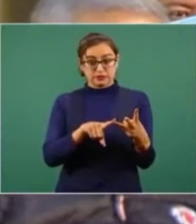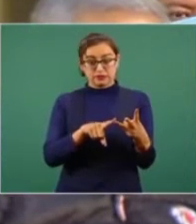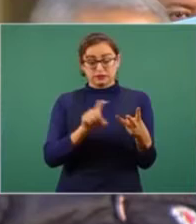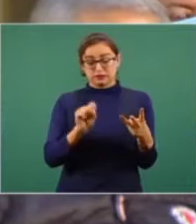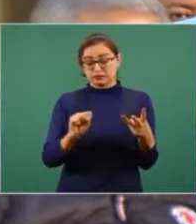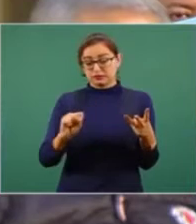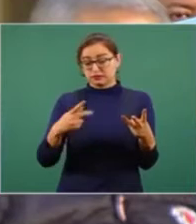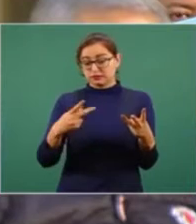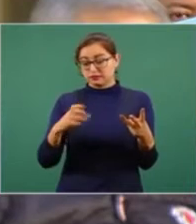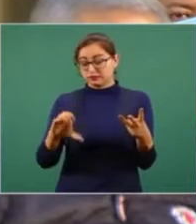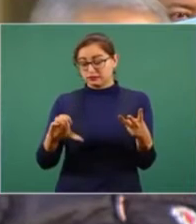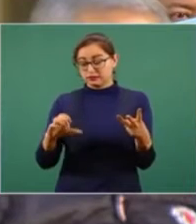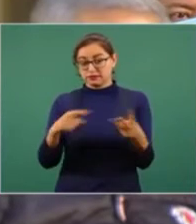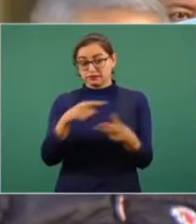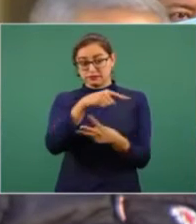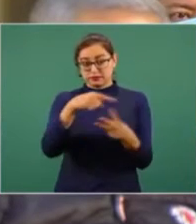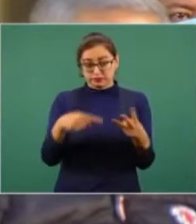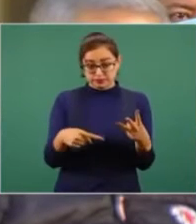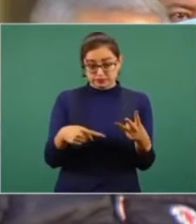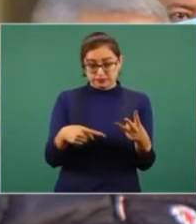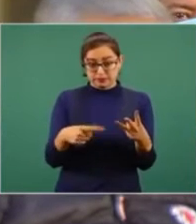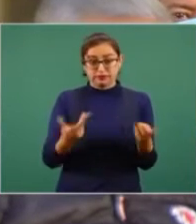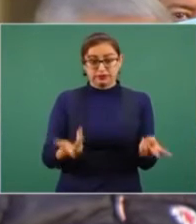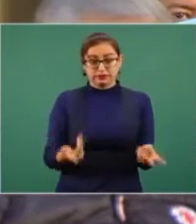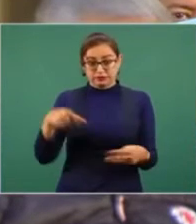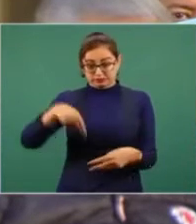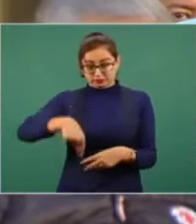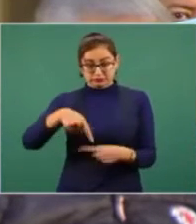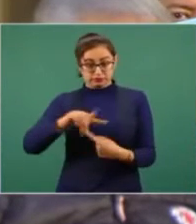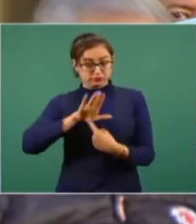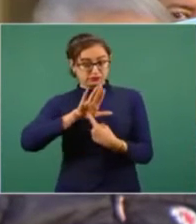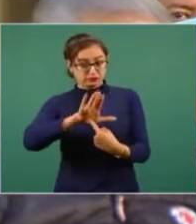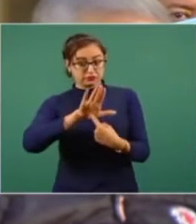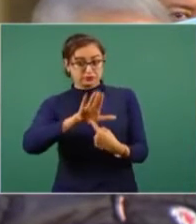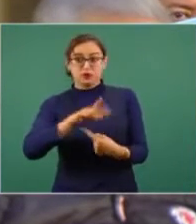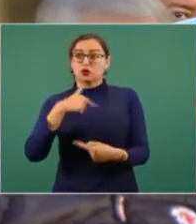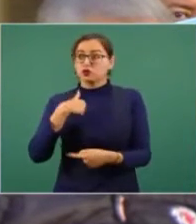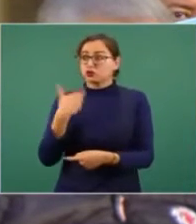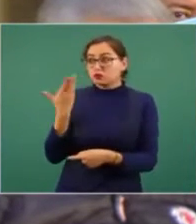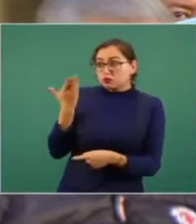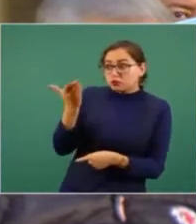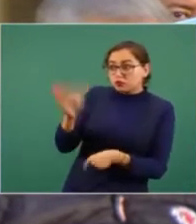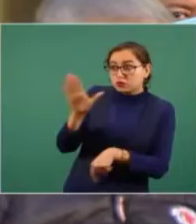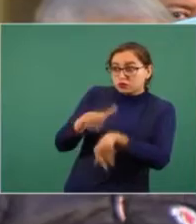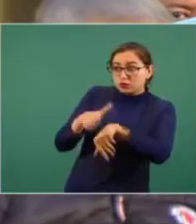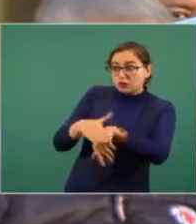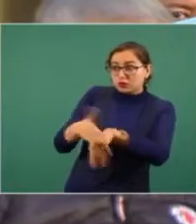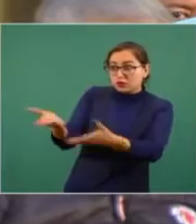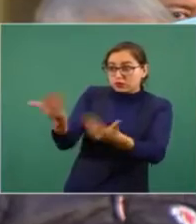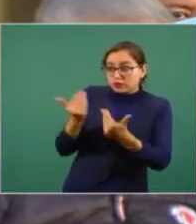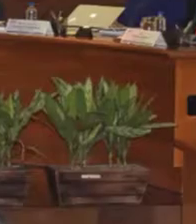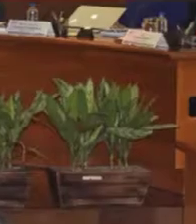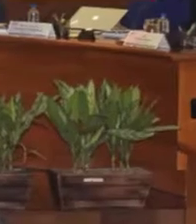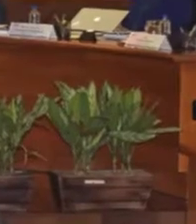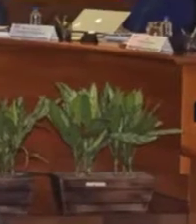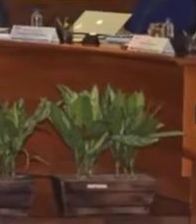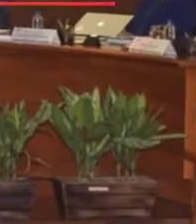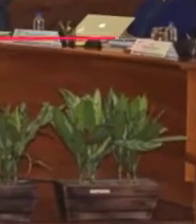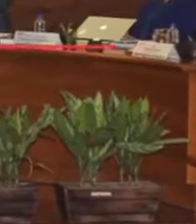Seguridad Pública. Son documentos que han venido a exponer aquí y no me los han querido dar, que porque no son públicos.